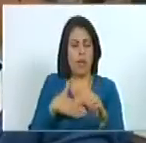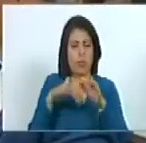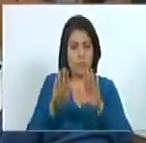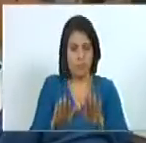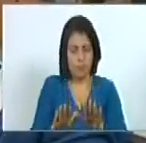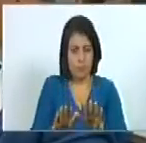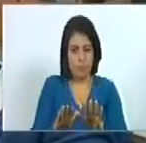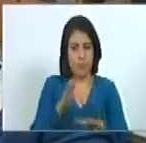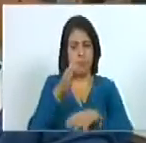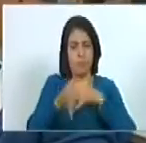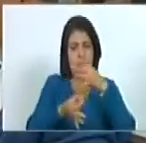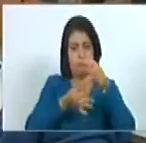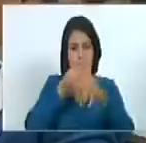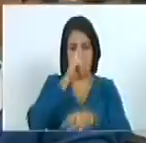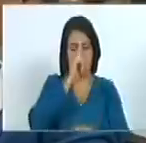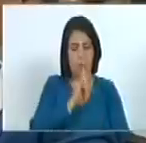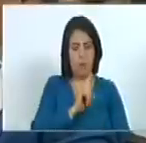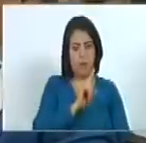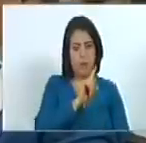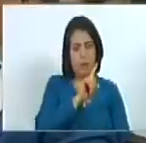detener en el año